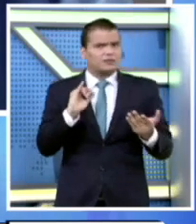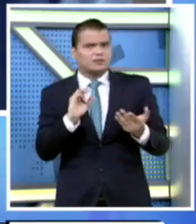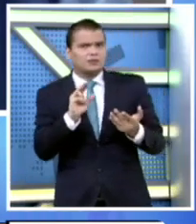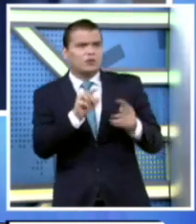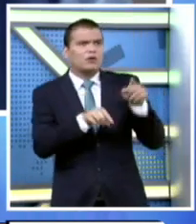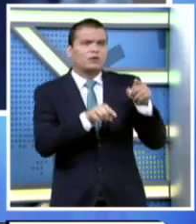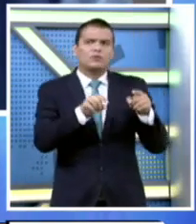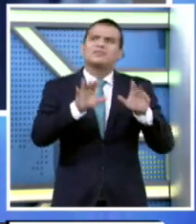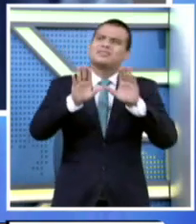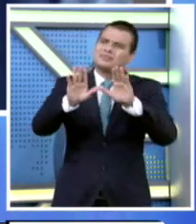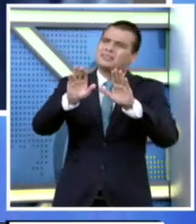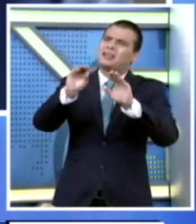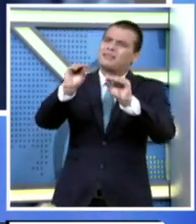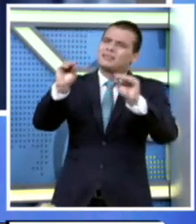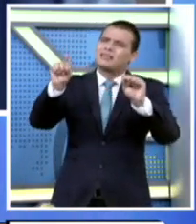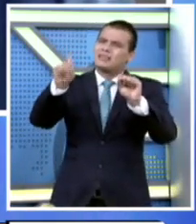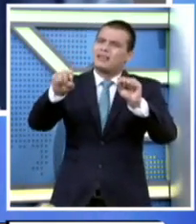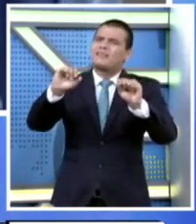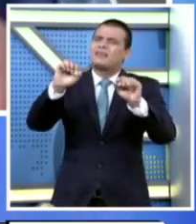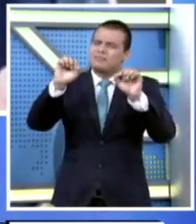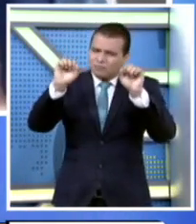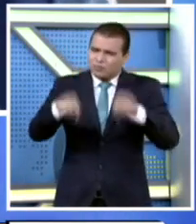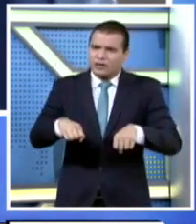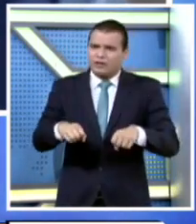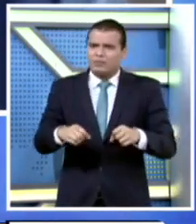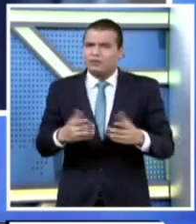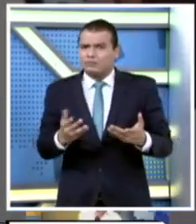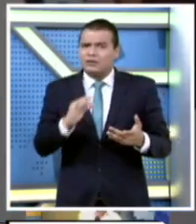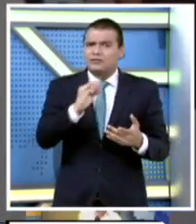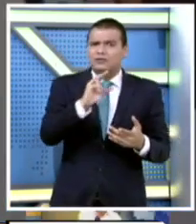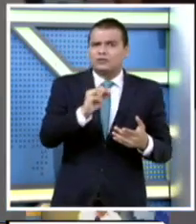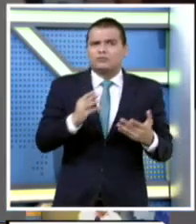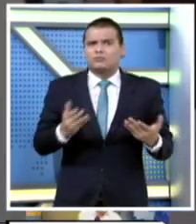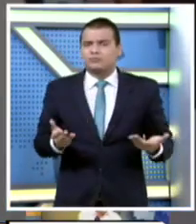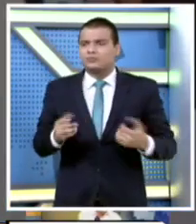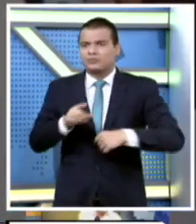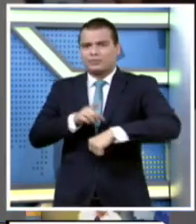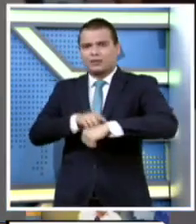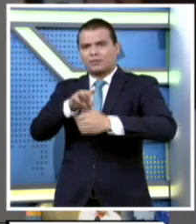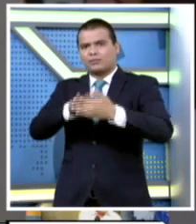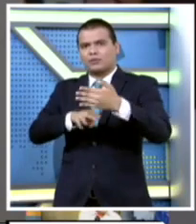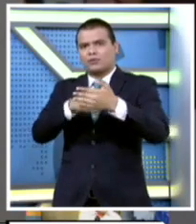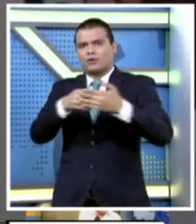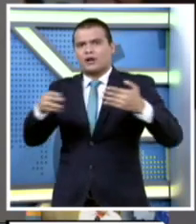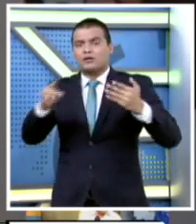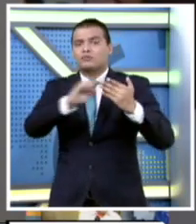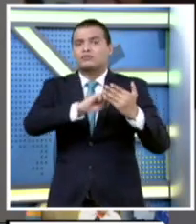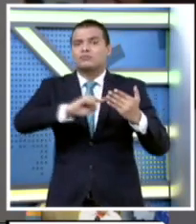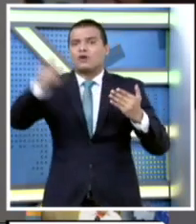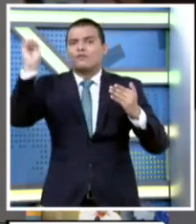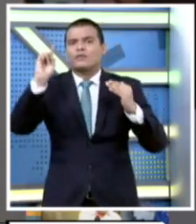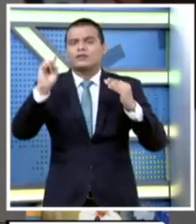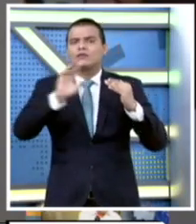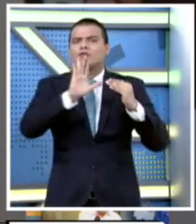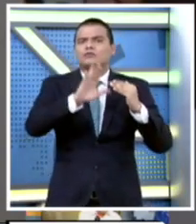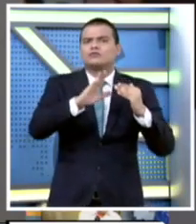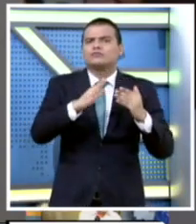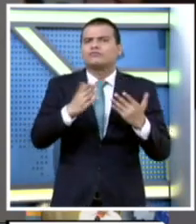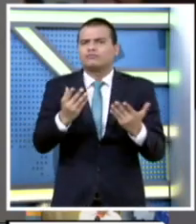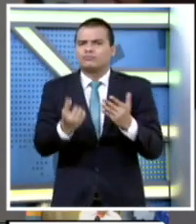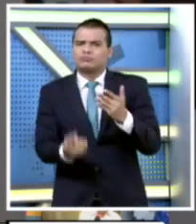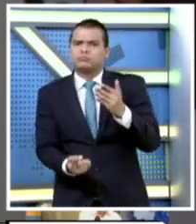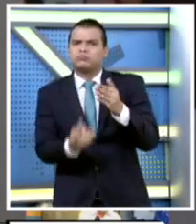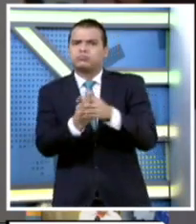de acuerdo con esa posibilidad? El toque de queda es una herramienta extrema que para poderla desarrollar